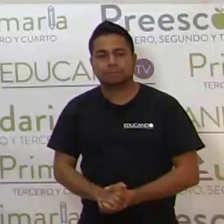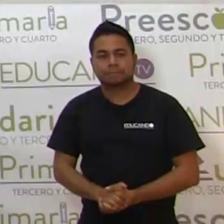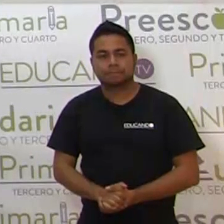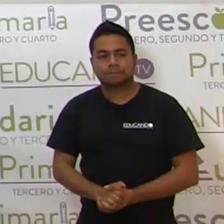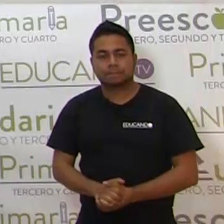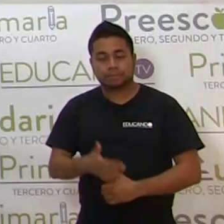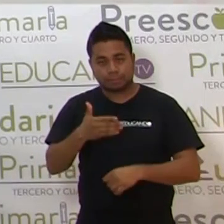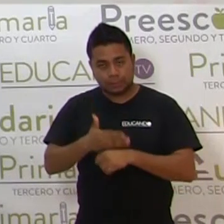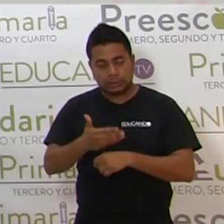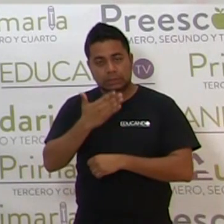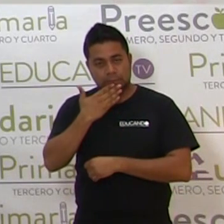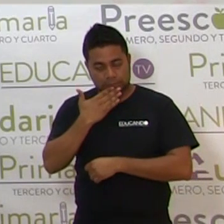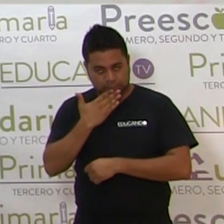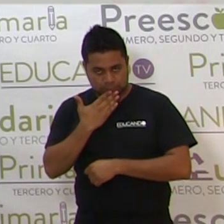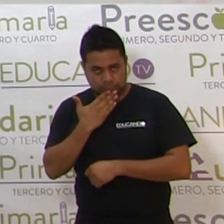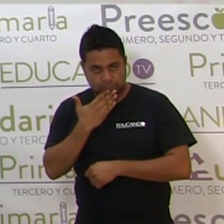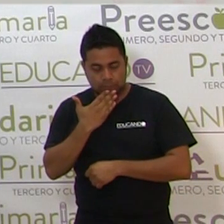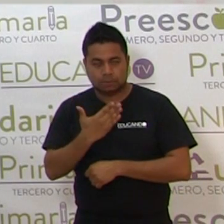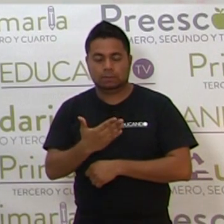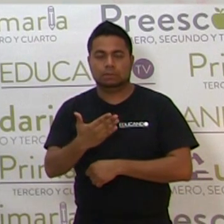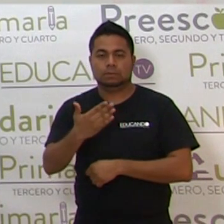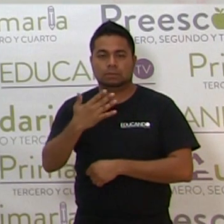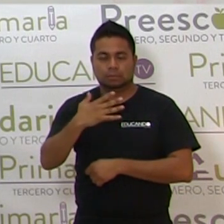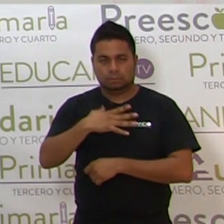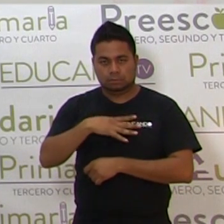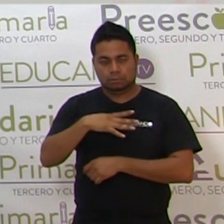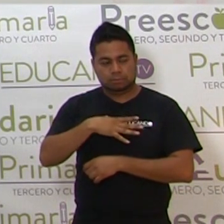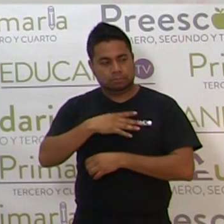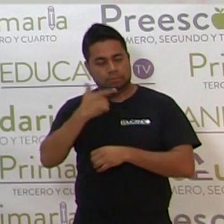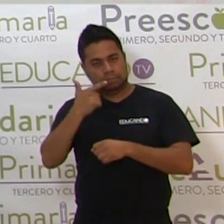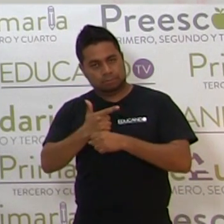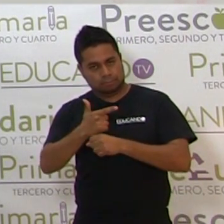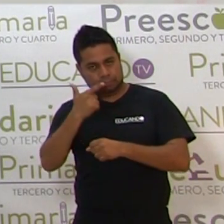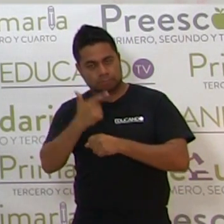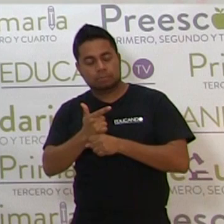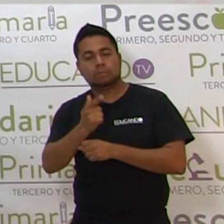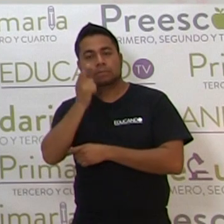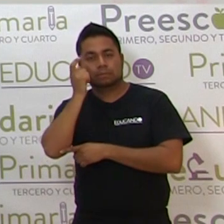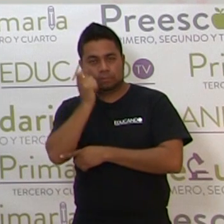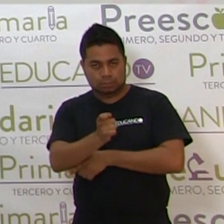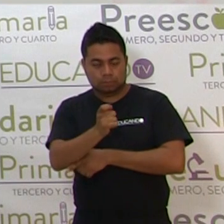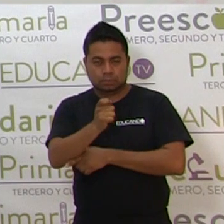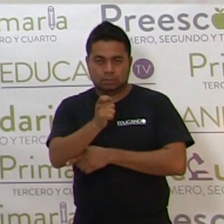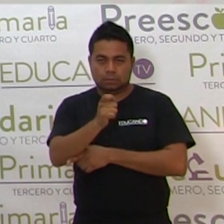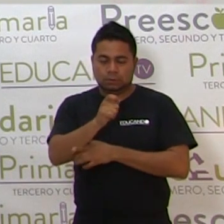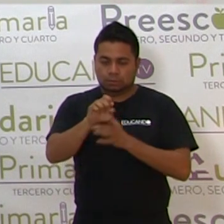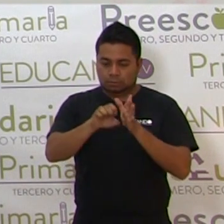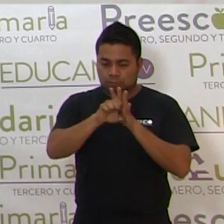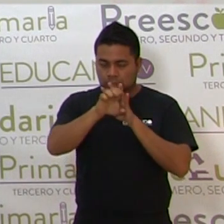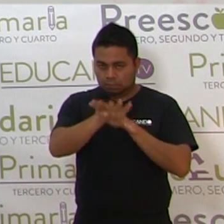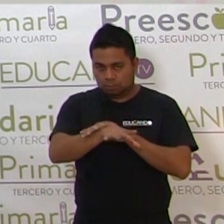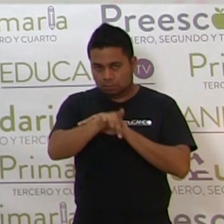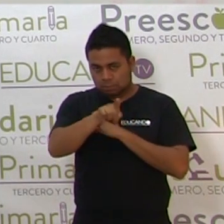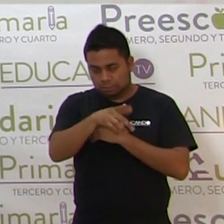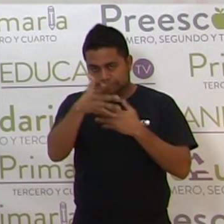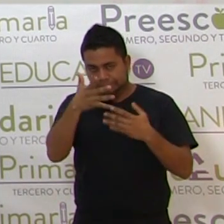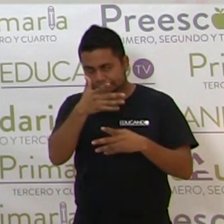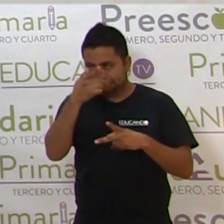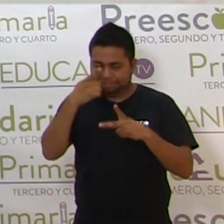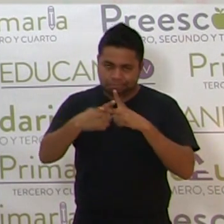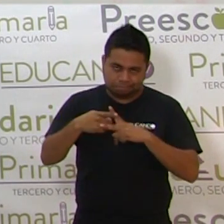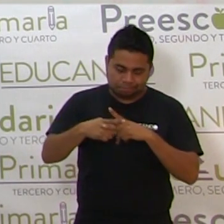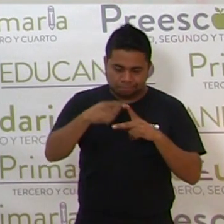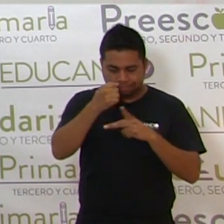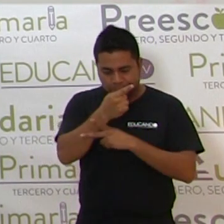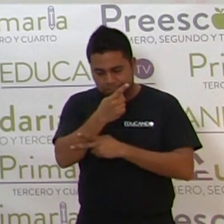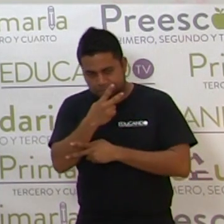Muy bien, niños y niñas. Nos estamos dando cuenta que al momento de hacer el conteo de sílabas, como lo estás